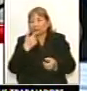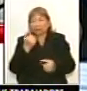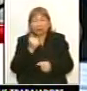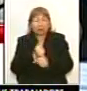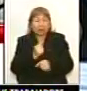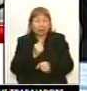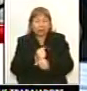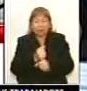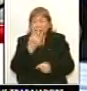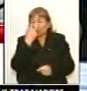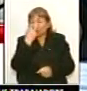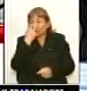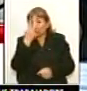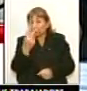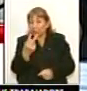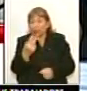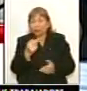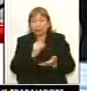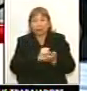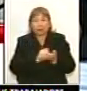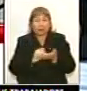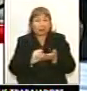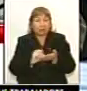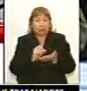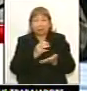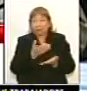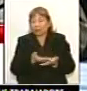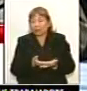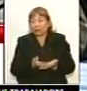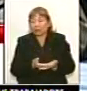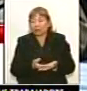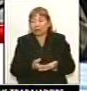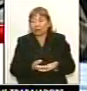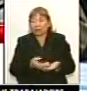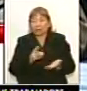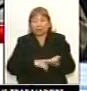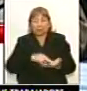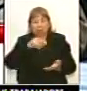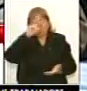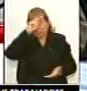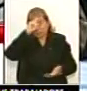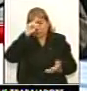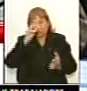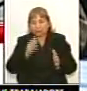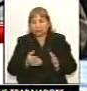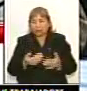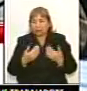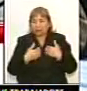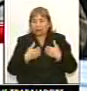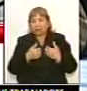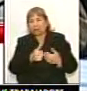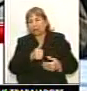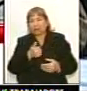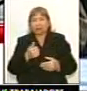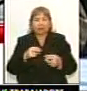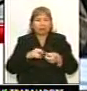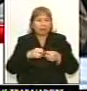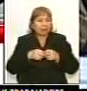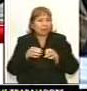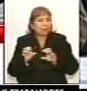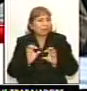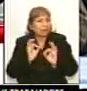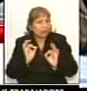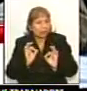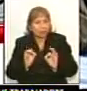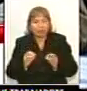trabajar y mirar el sistema de empleo en el Perú, el sistema de empleo del Perú tiene otro problema, Y no es